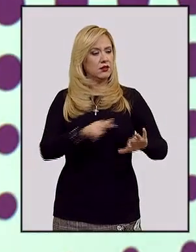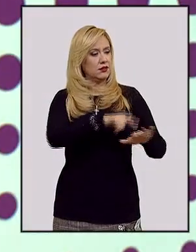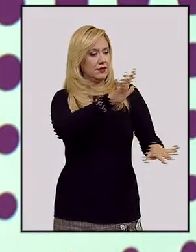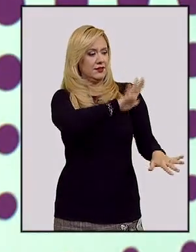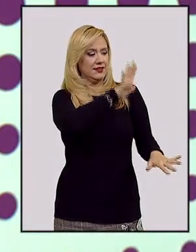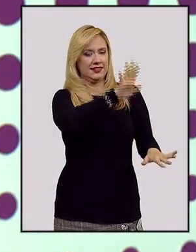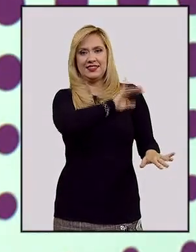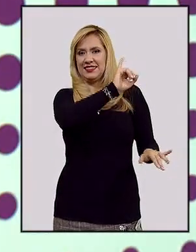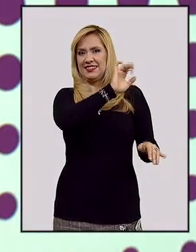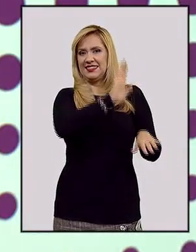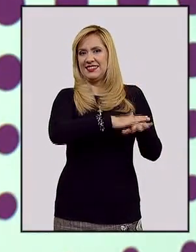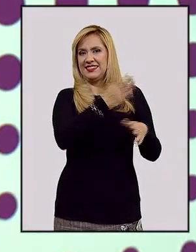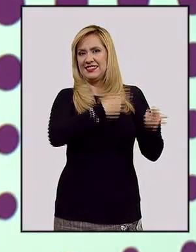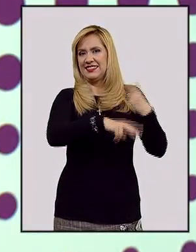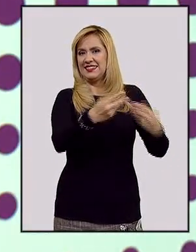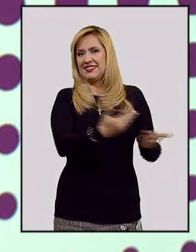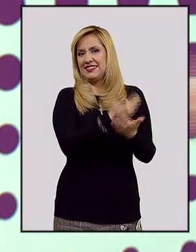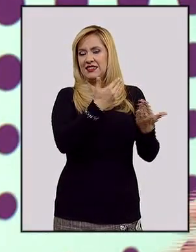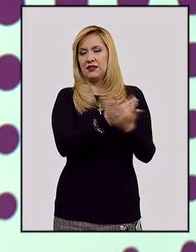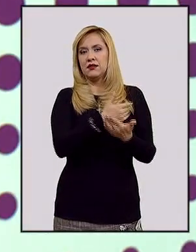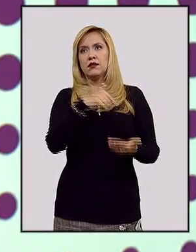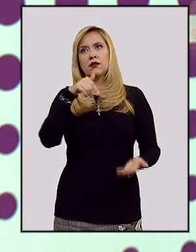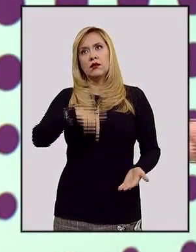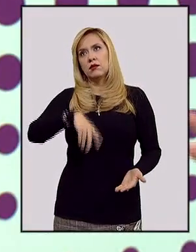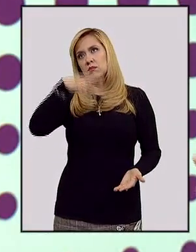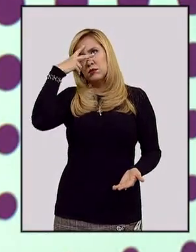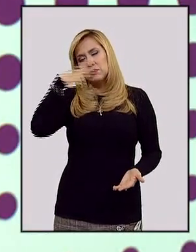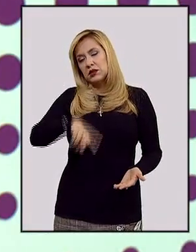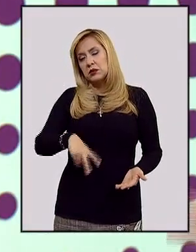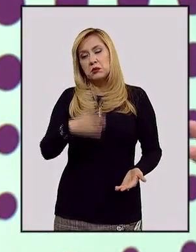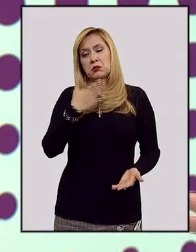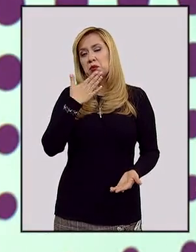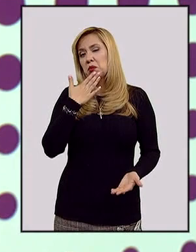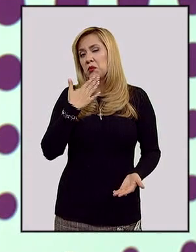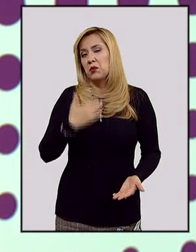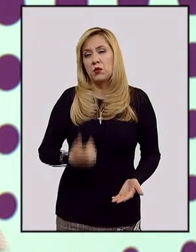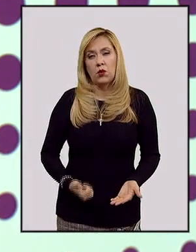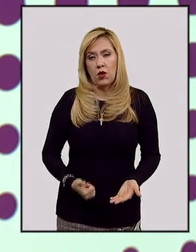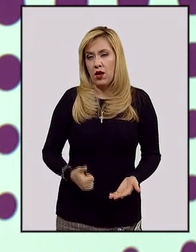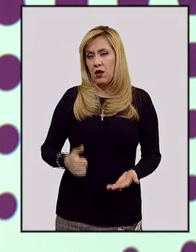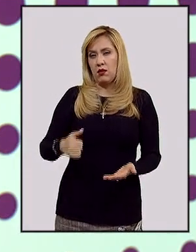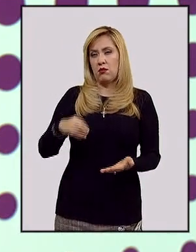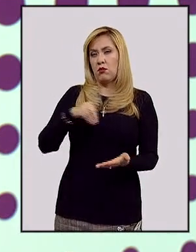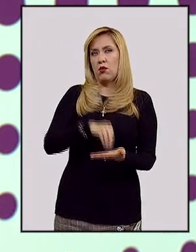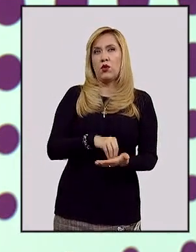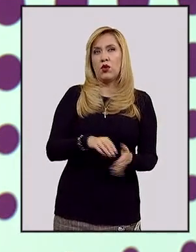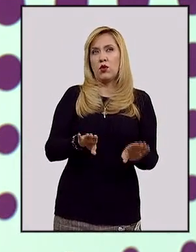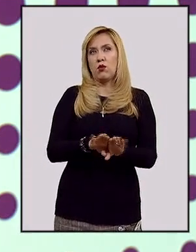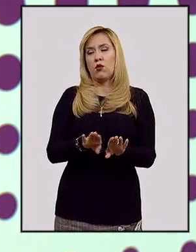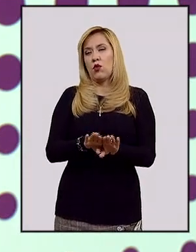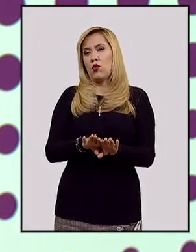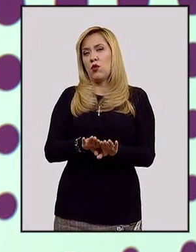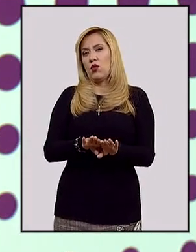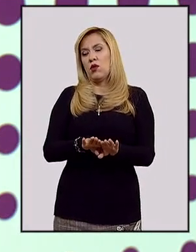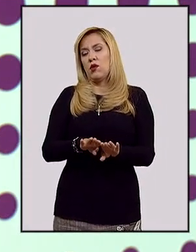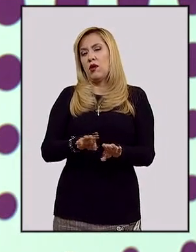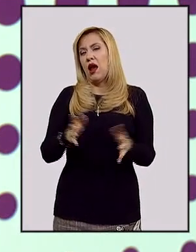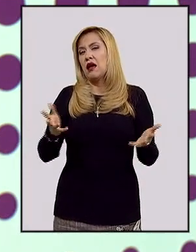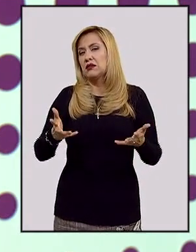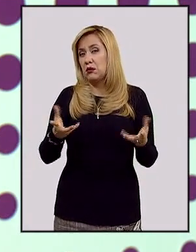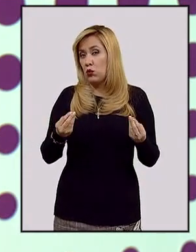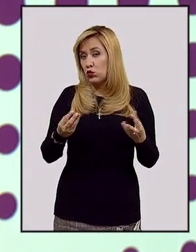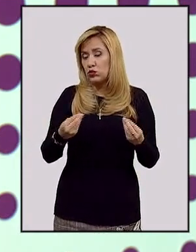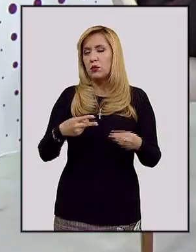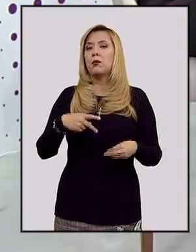que en el caso de México no está documentado a esos niveles de una política de Estado, pero